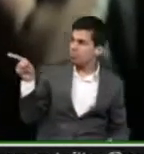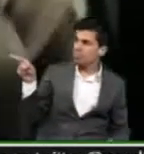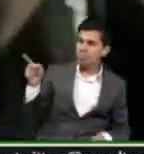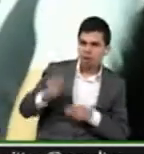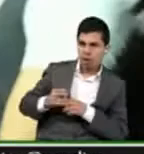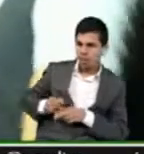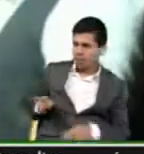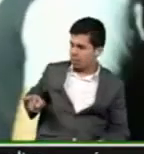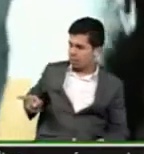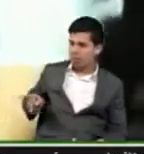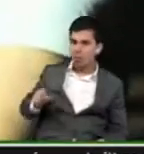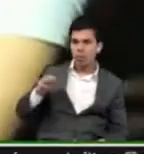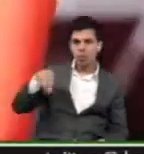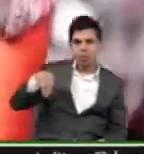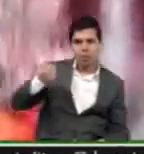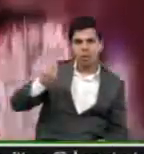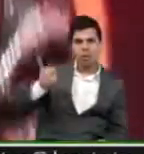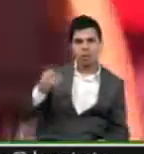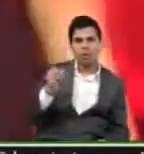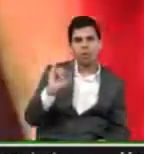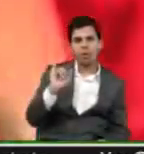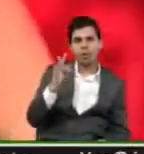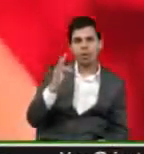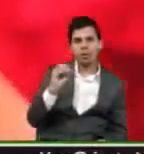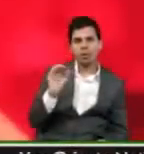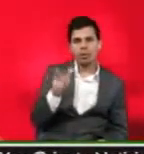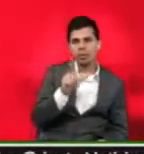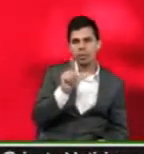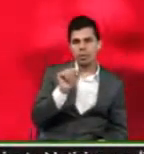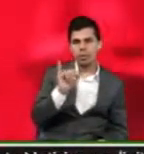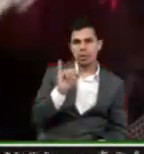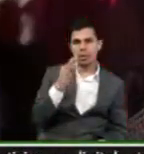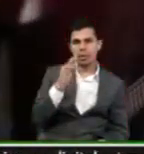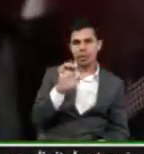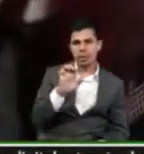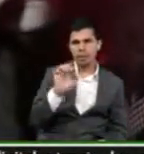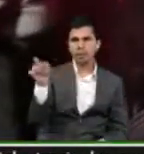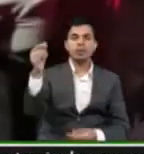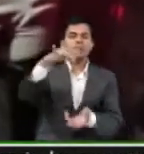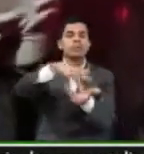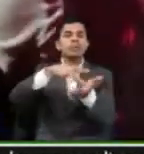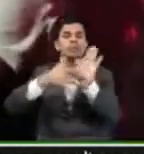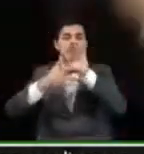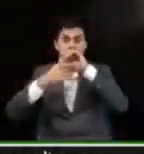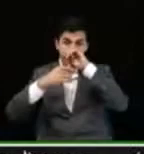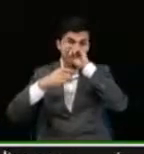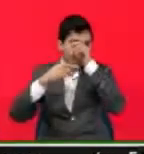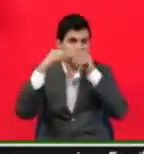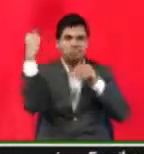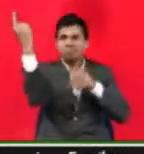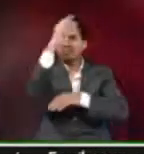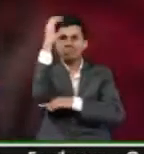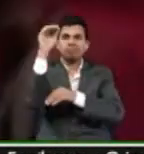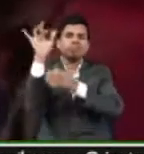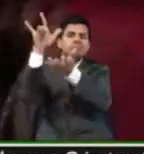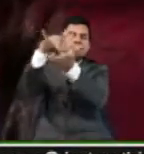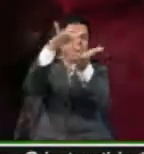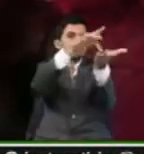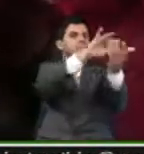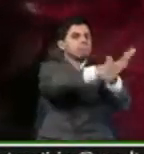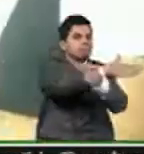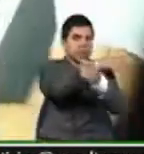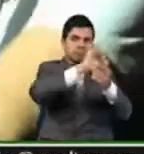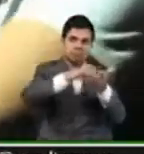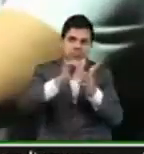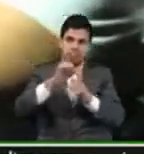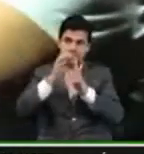ha parado de promocionar su más reciente sencillo, Quemando Amor, llevando a varias ciudades y rincones del país su show. Una puesta en